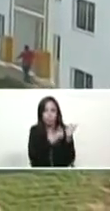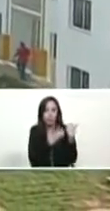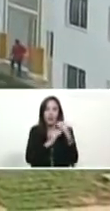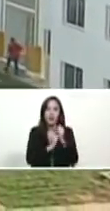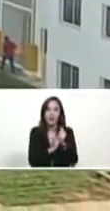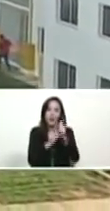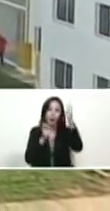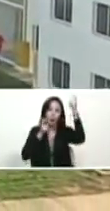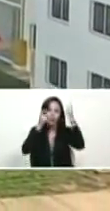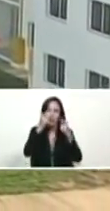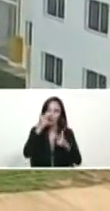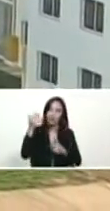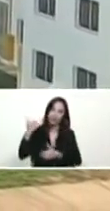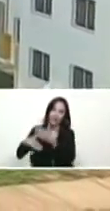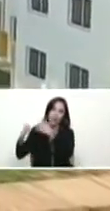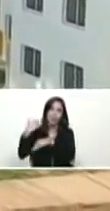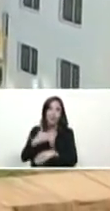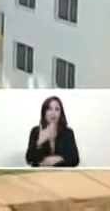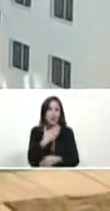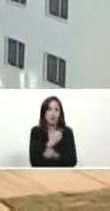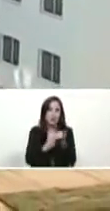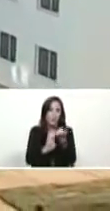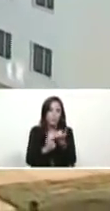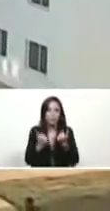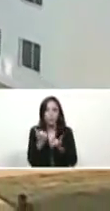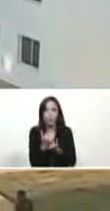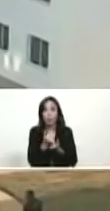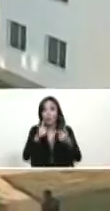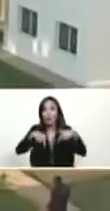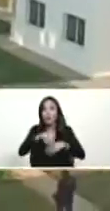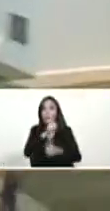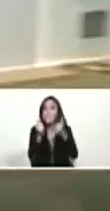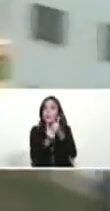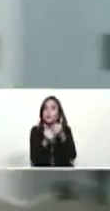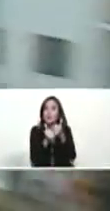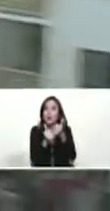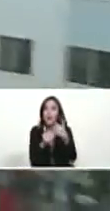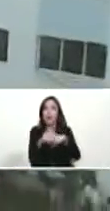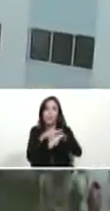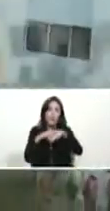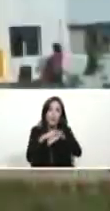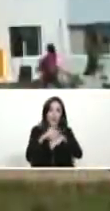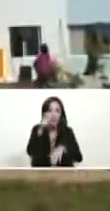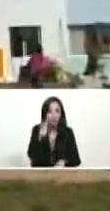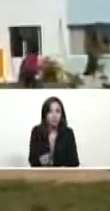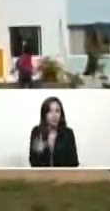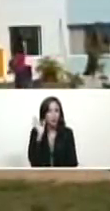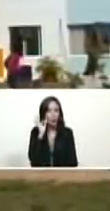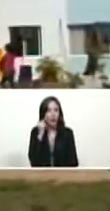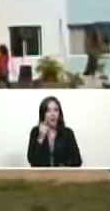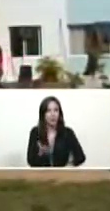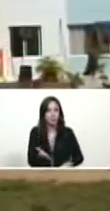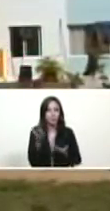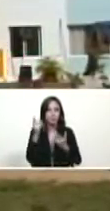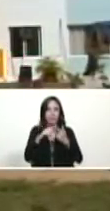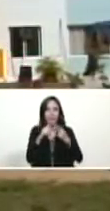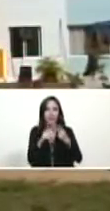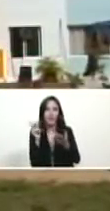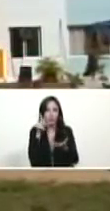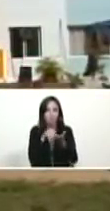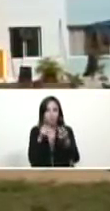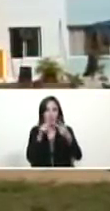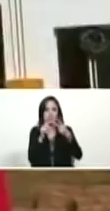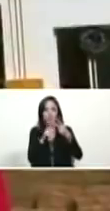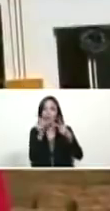liderazgo. Agradecerle nuevamente, aquí está nuestra viceministra, la camarada Yorley Luna, y está también